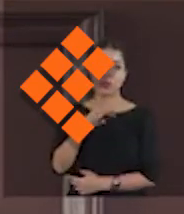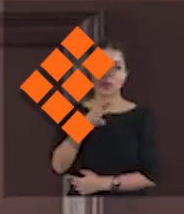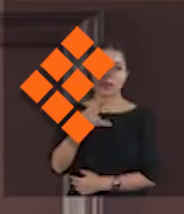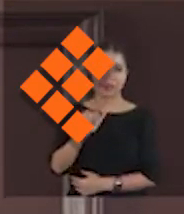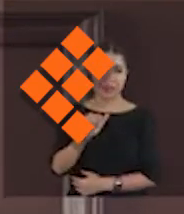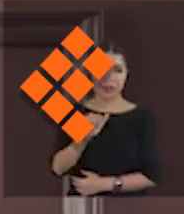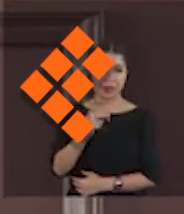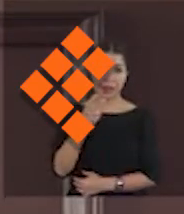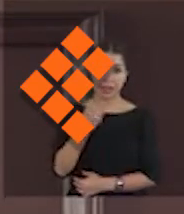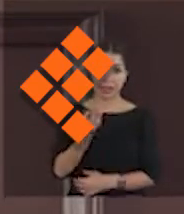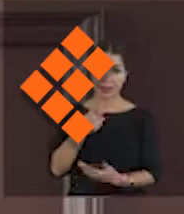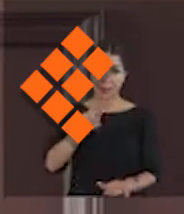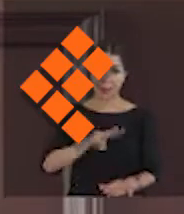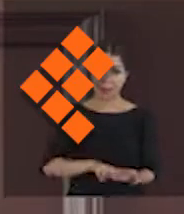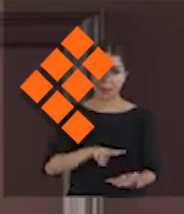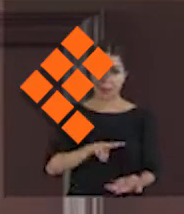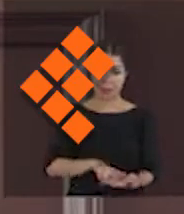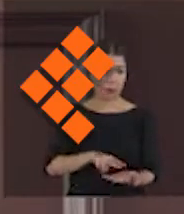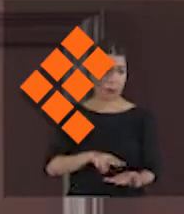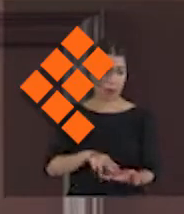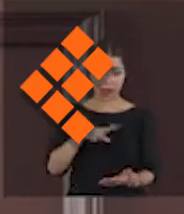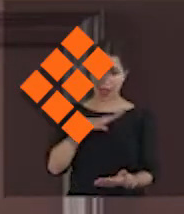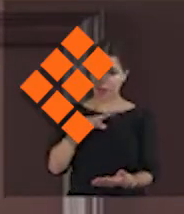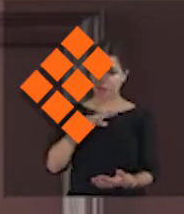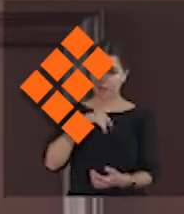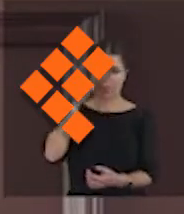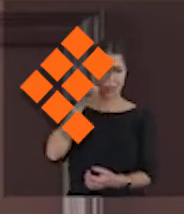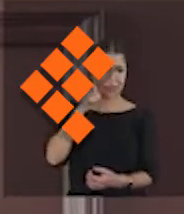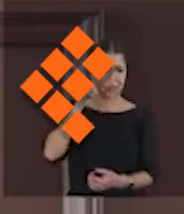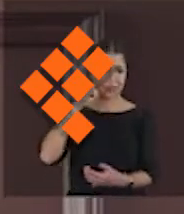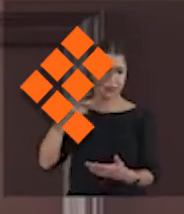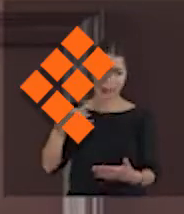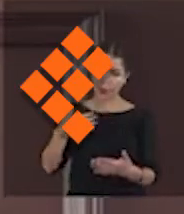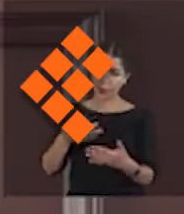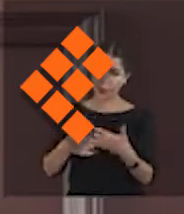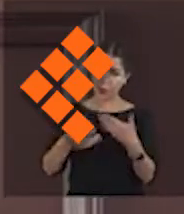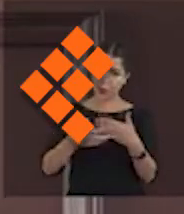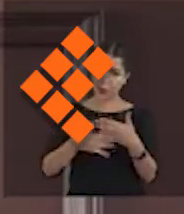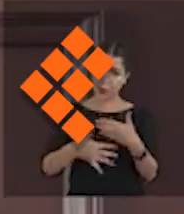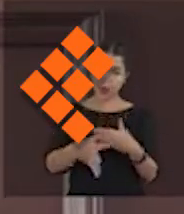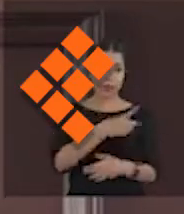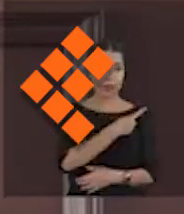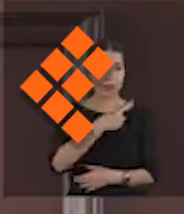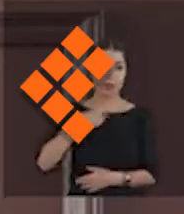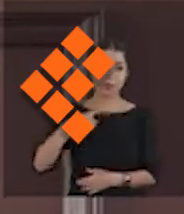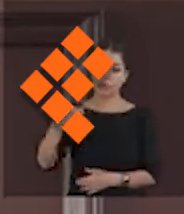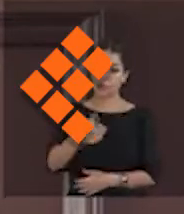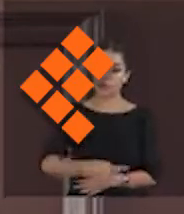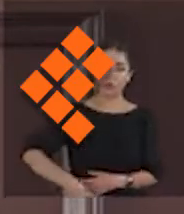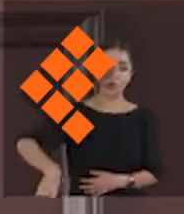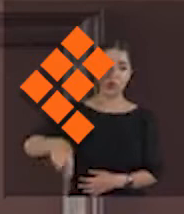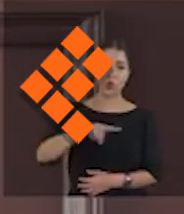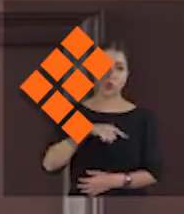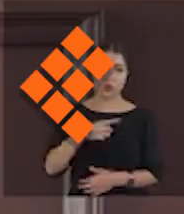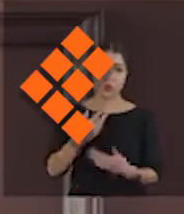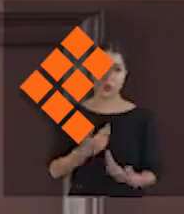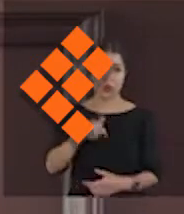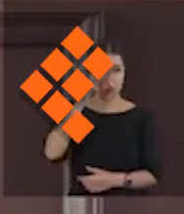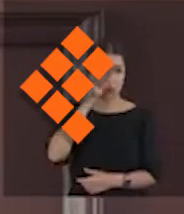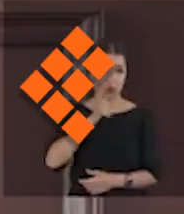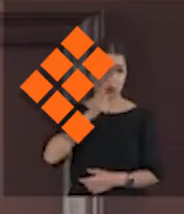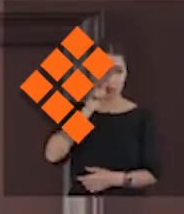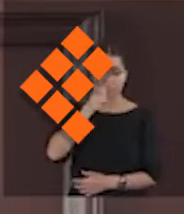valores permanentes y que tienen que ser objeto de nuestra consideración y de nuestra asimilación hoy en